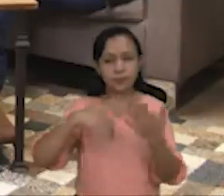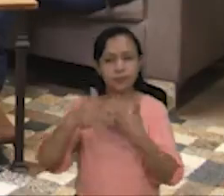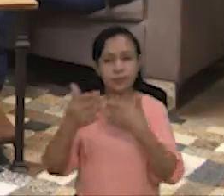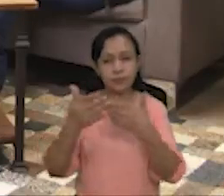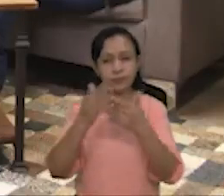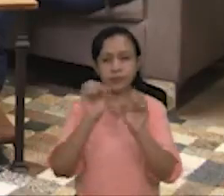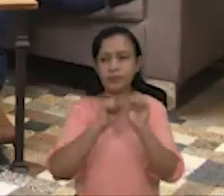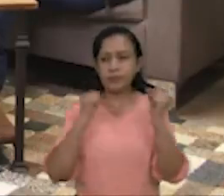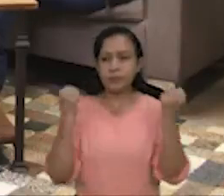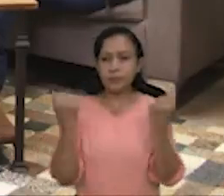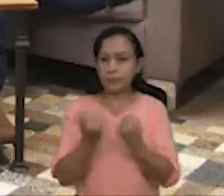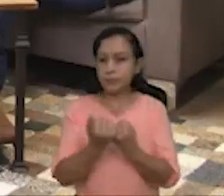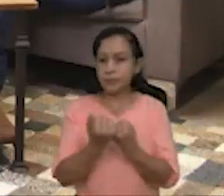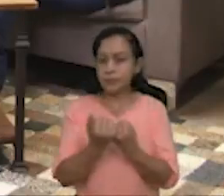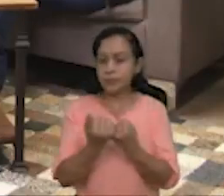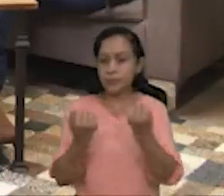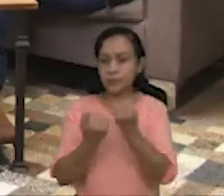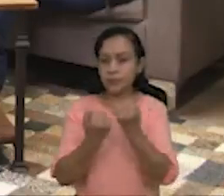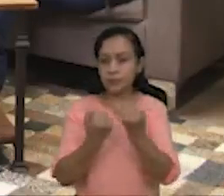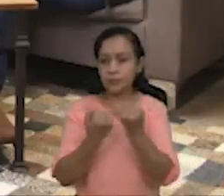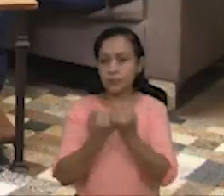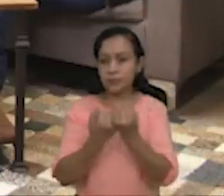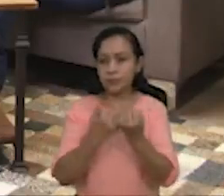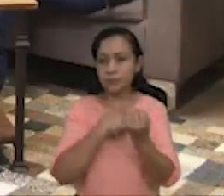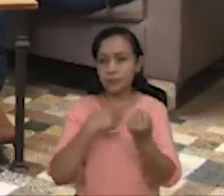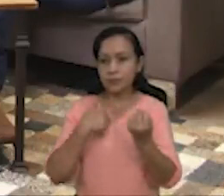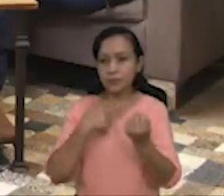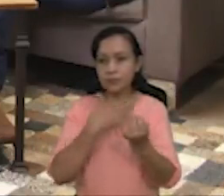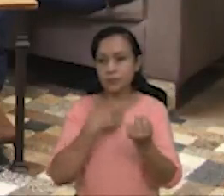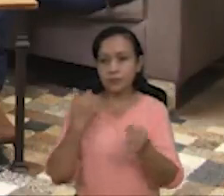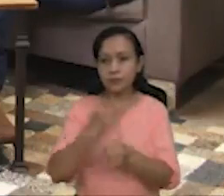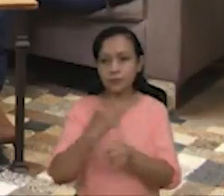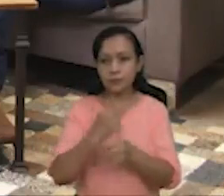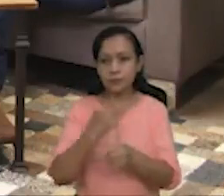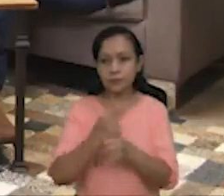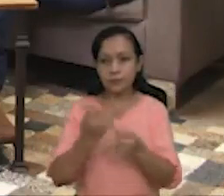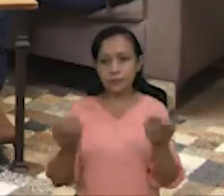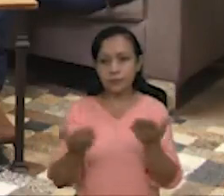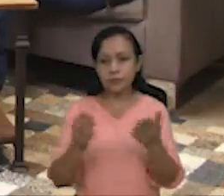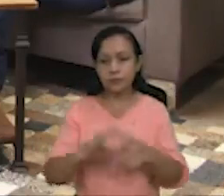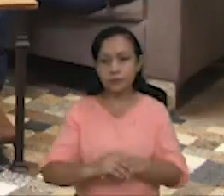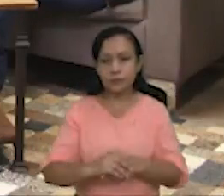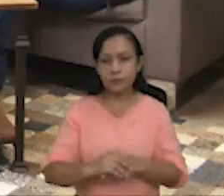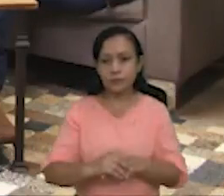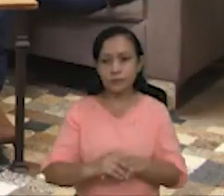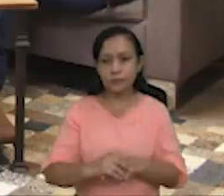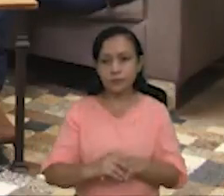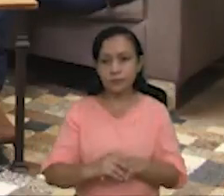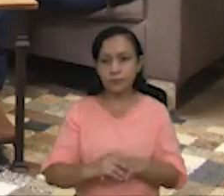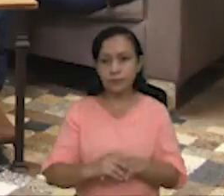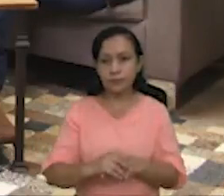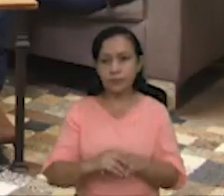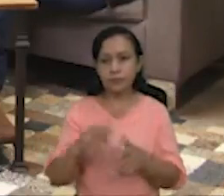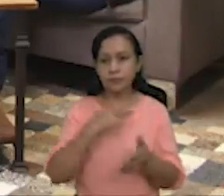la asociación y ese respaldo de la asociación para hacer un mejor trabajo. Contame, ¿qué es lo que está